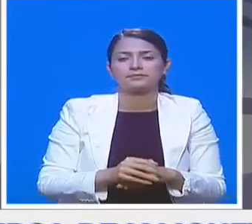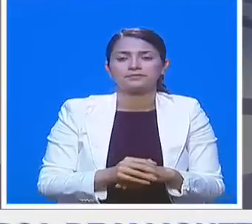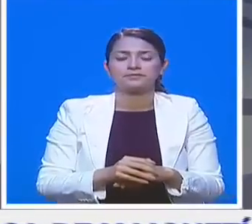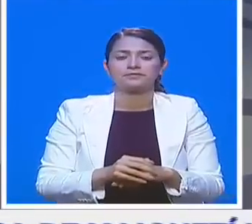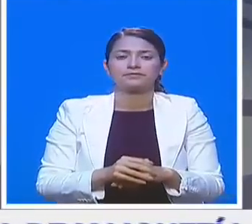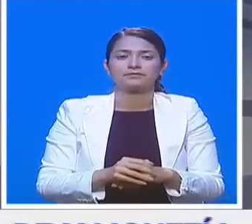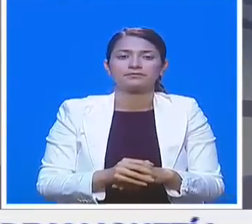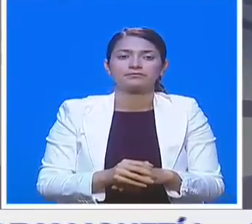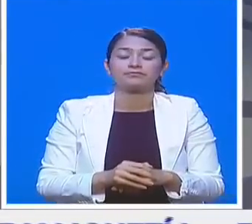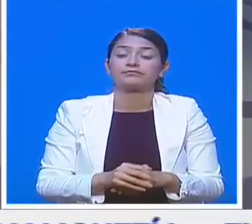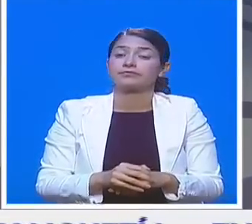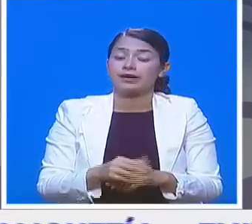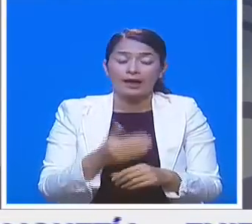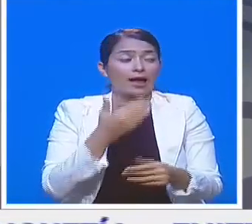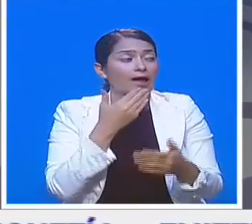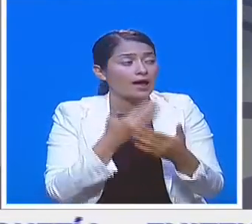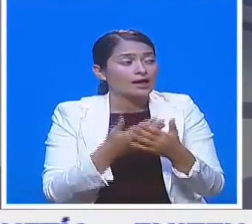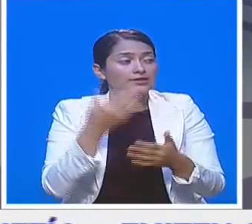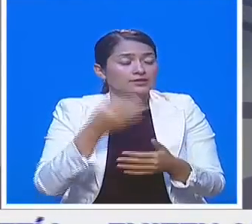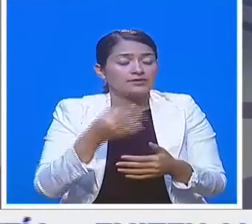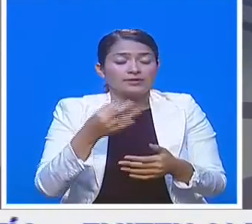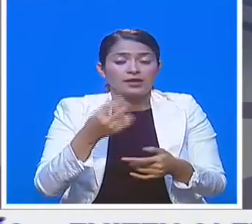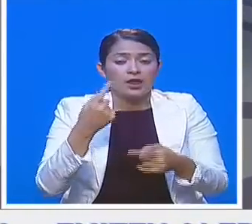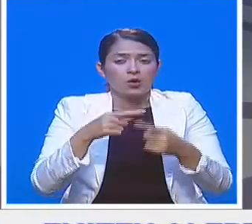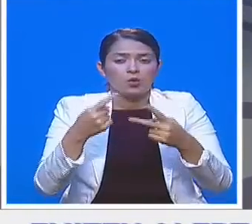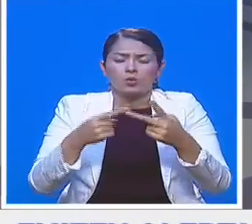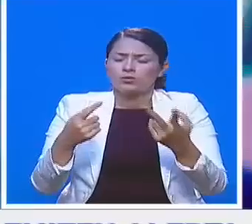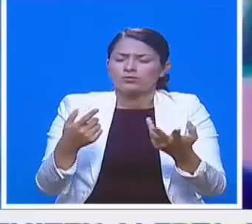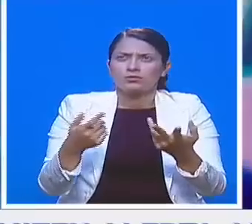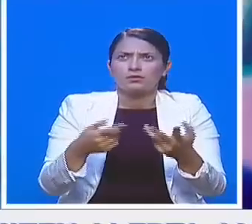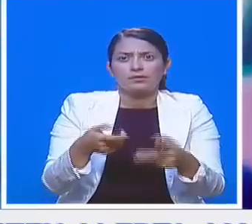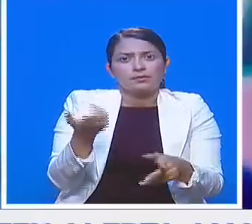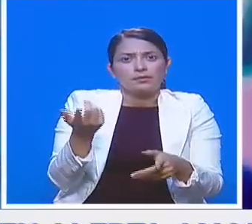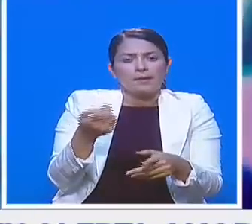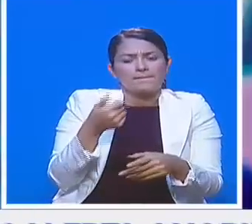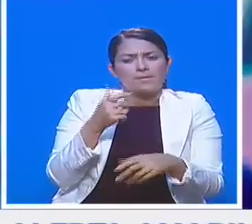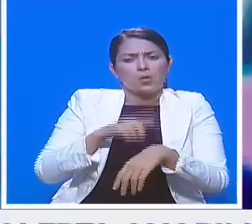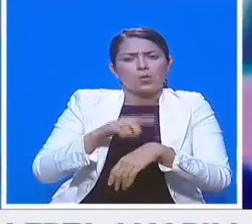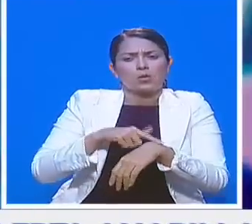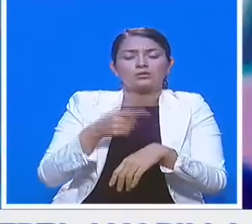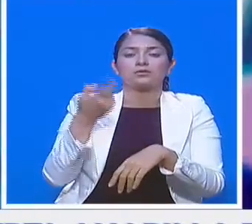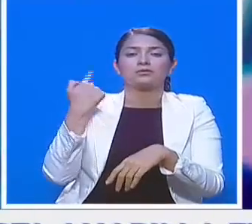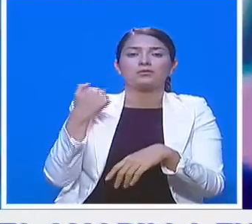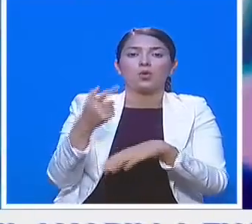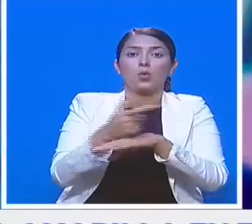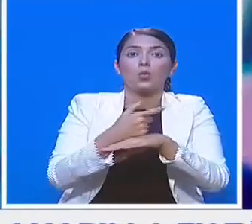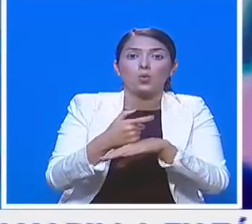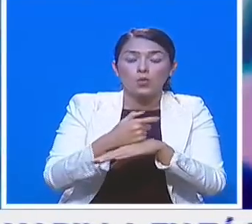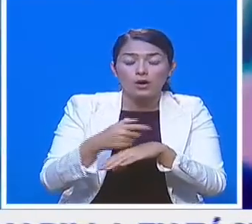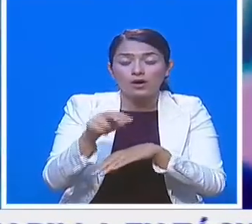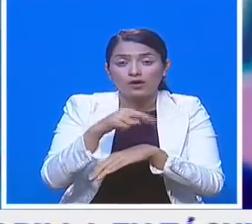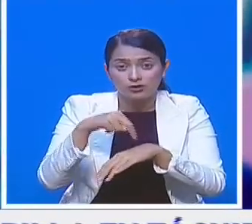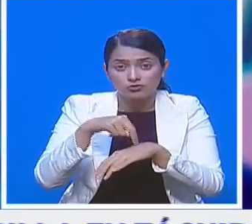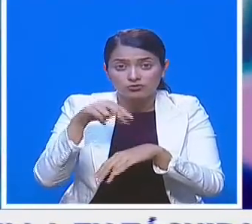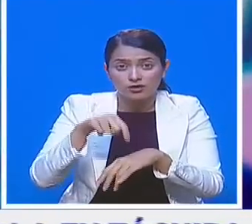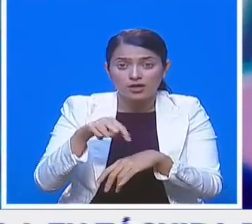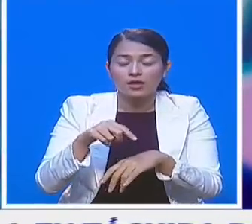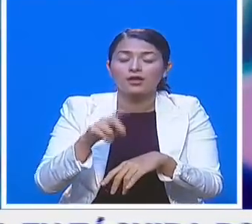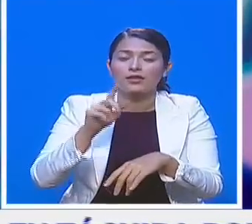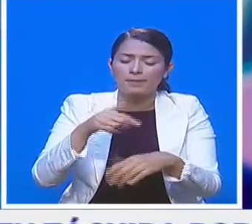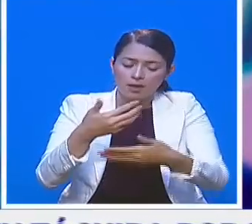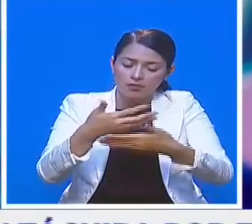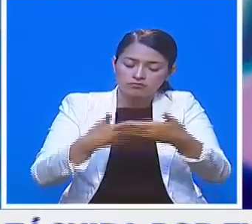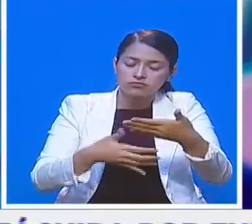no paran las reacciones y hace tan solo pocos minutos el gobierno de Venezuela acaba de emitir un